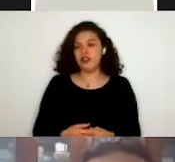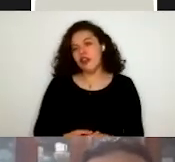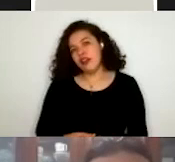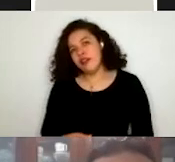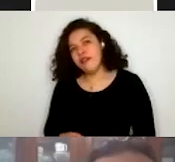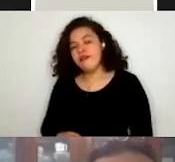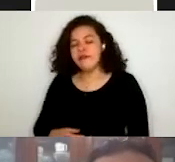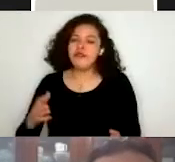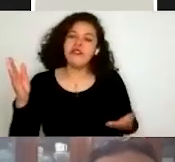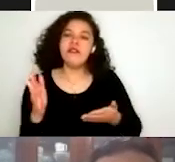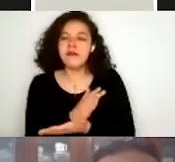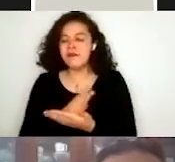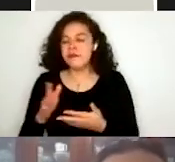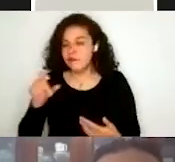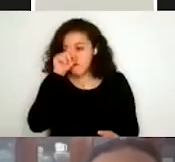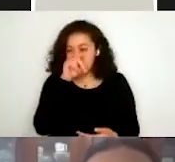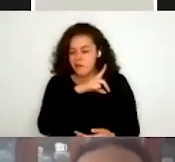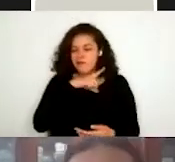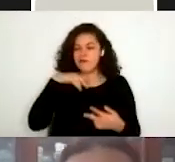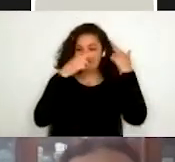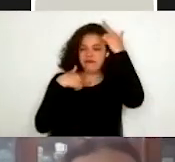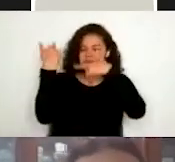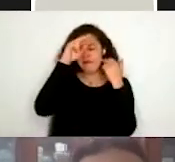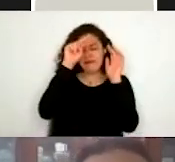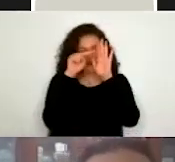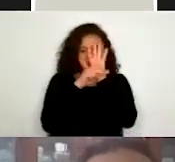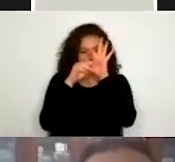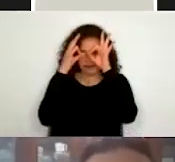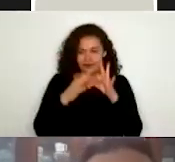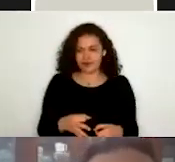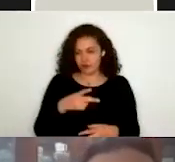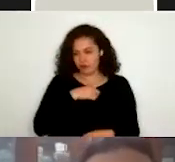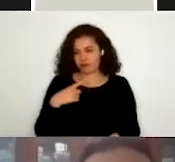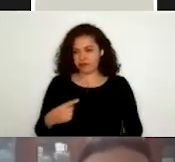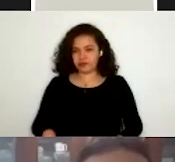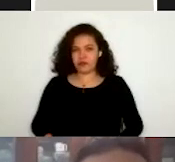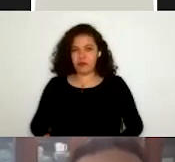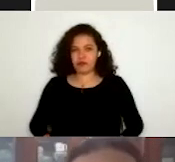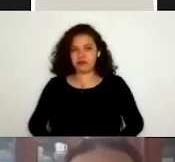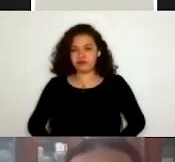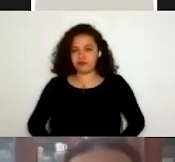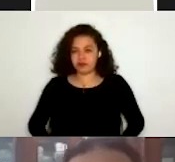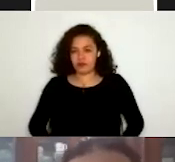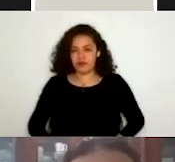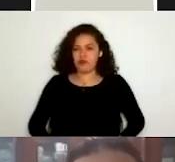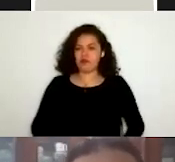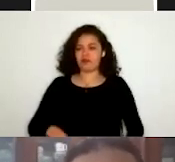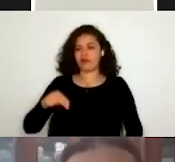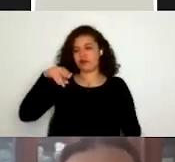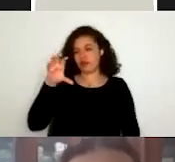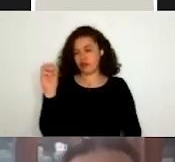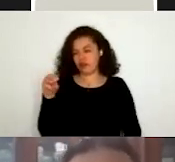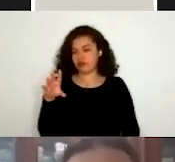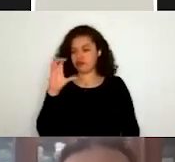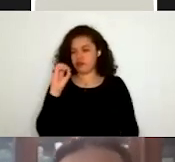Además, también debemos de consultar las siguientes normas oficiales. La NOM 001 de